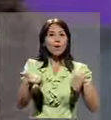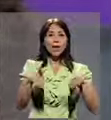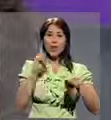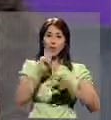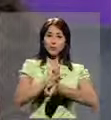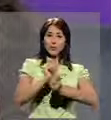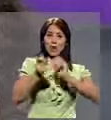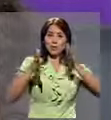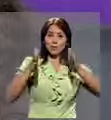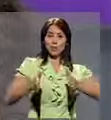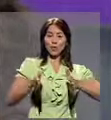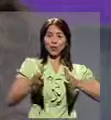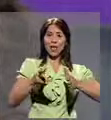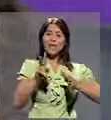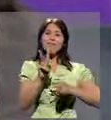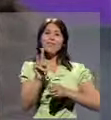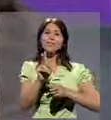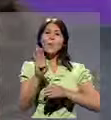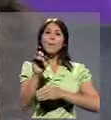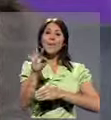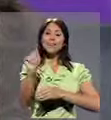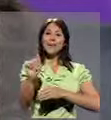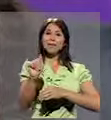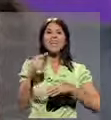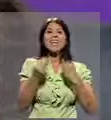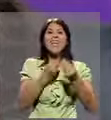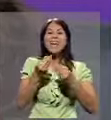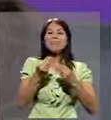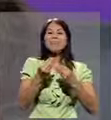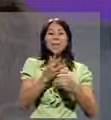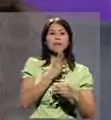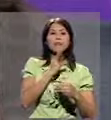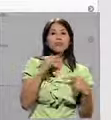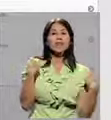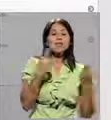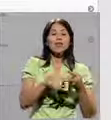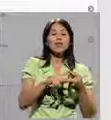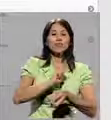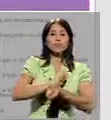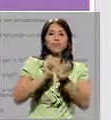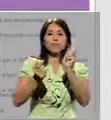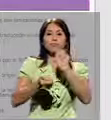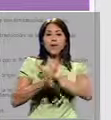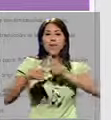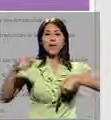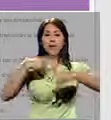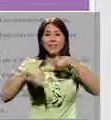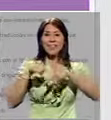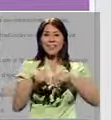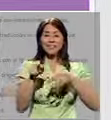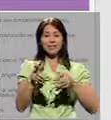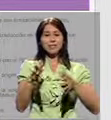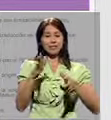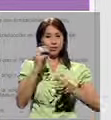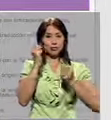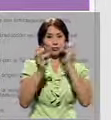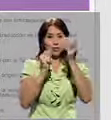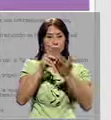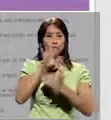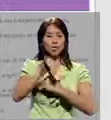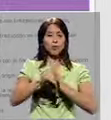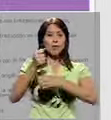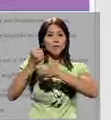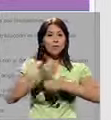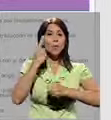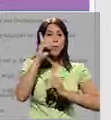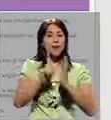traductor que se encuentra en su versión beta convierte el idioma español en lengua de señas. El traductor es un proyecto de la Fundación